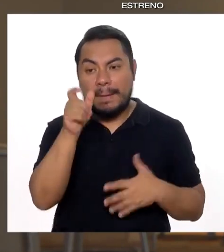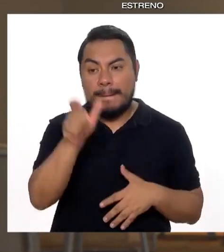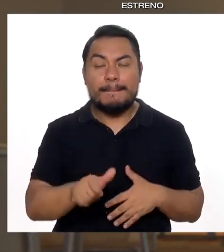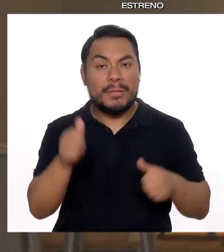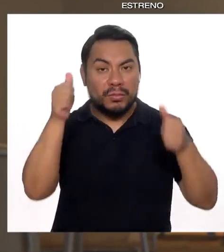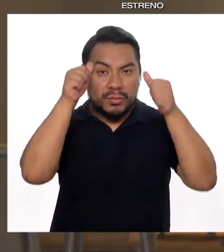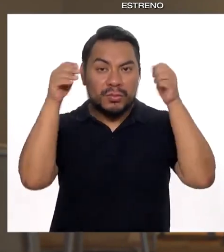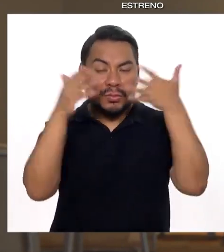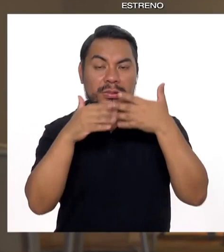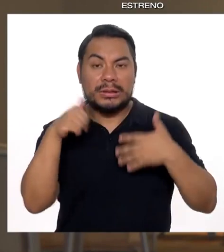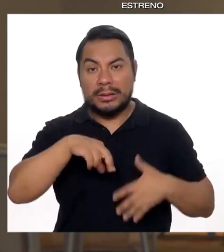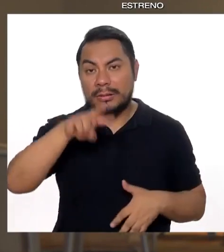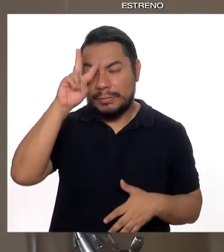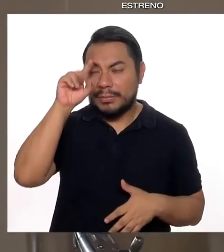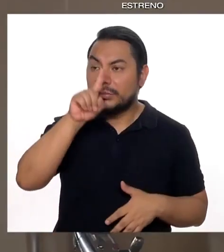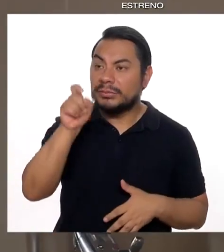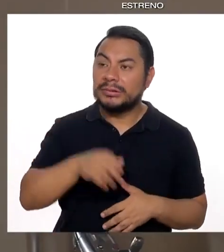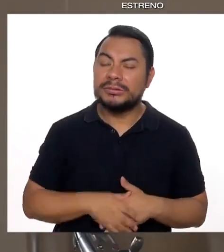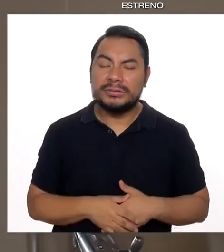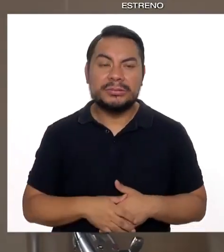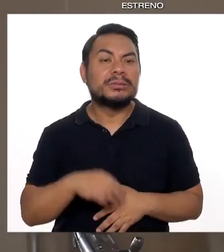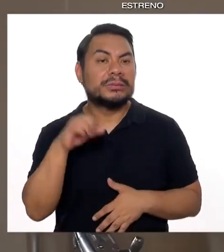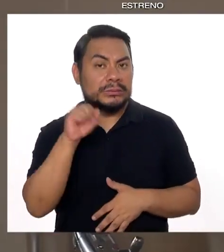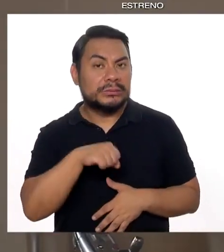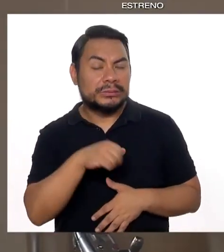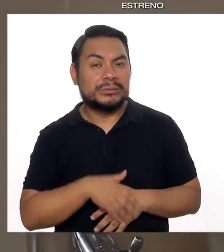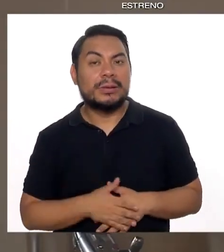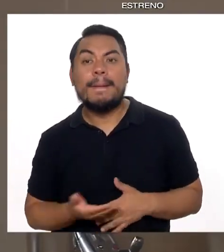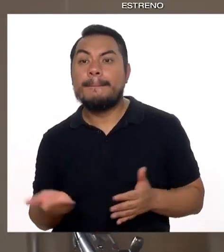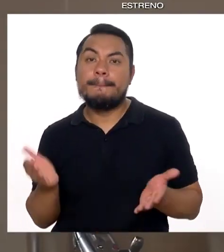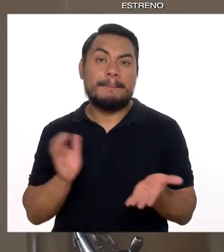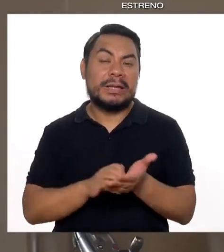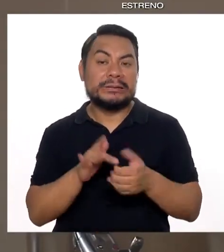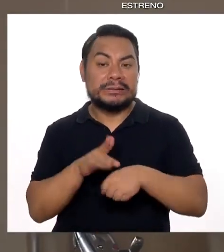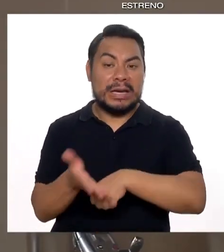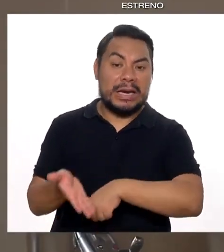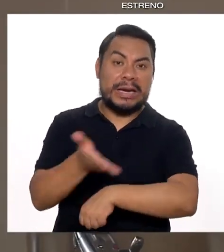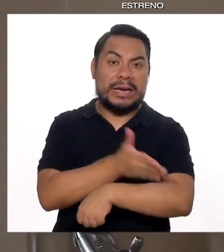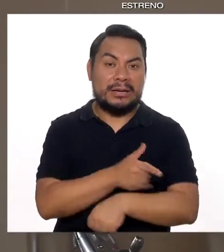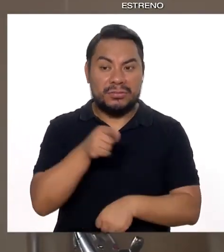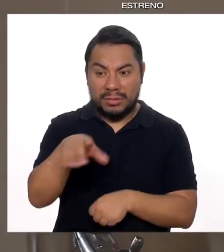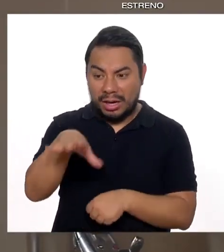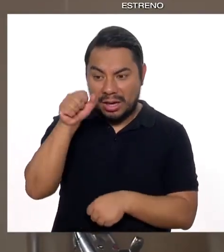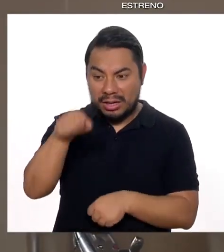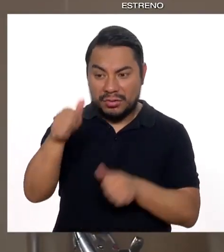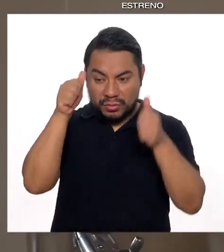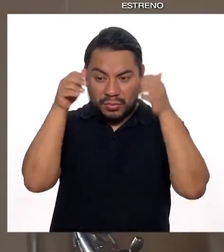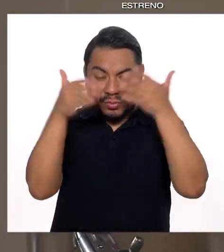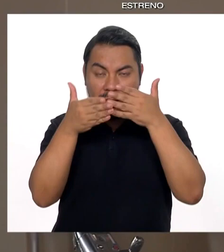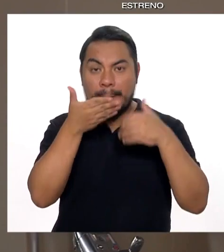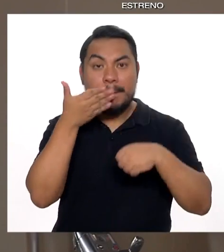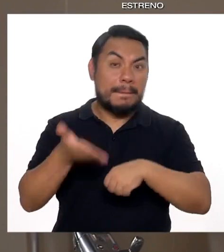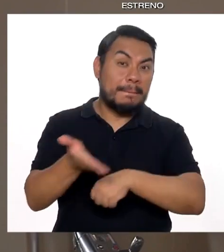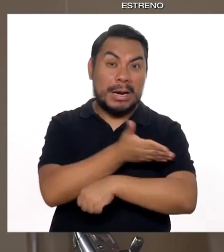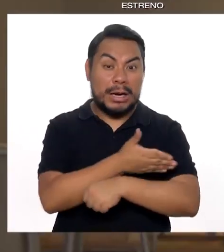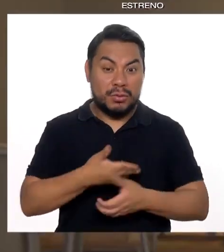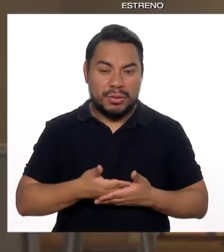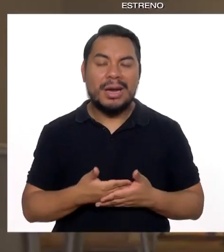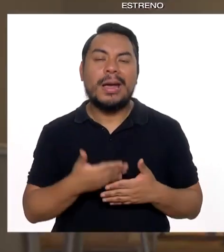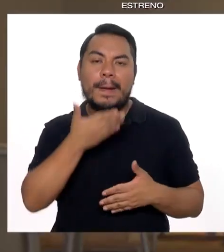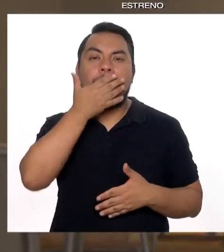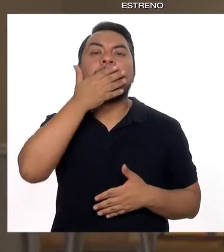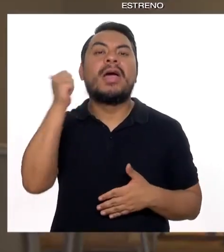una persona con autismo ya en nuestro país? Claro, porque mientras más temprano tienes el diagnóstico, mejor va a poder ser